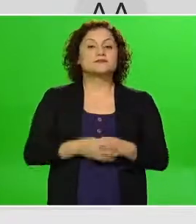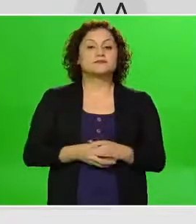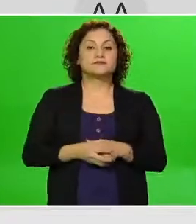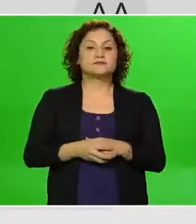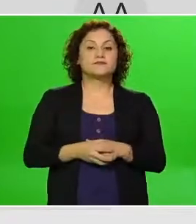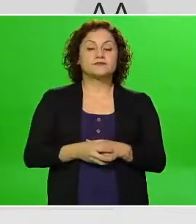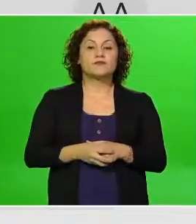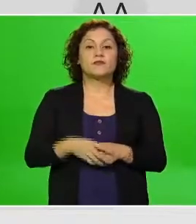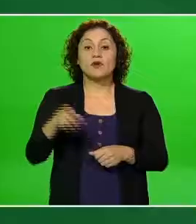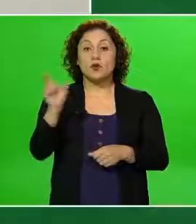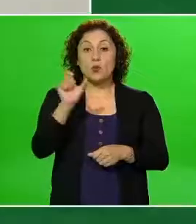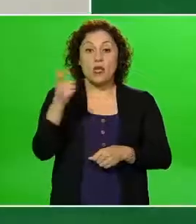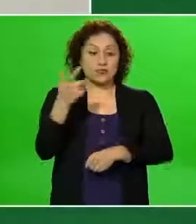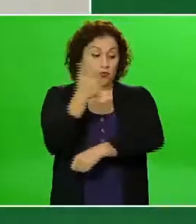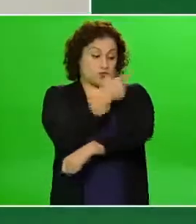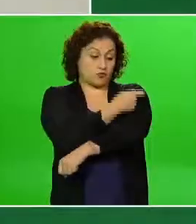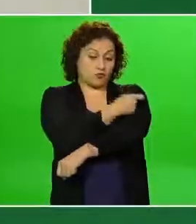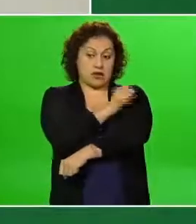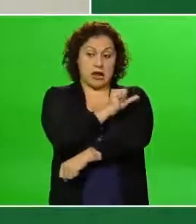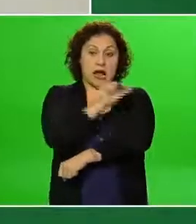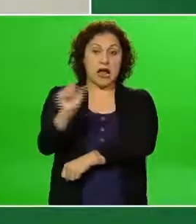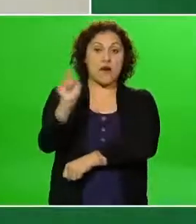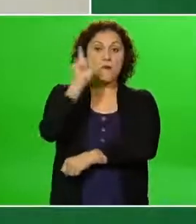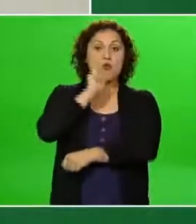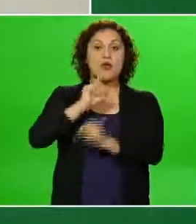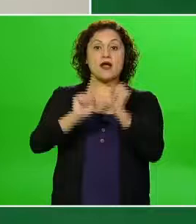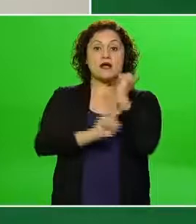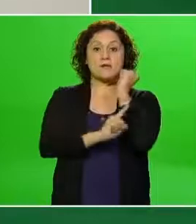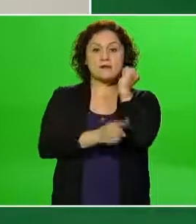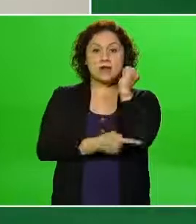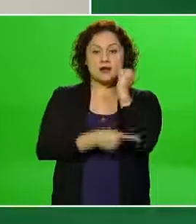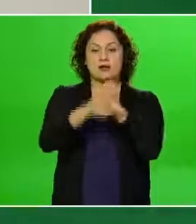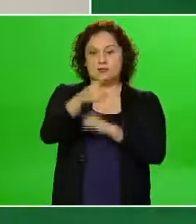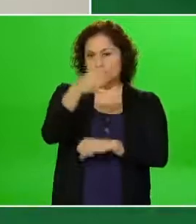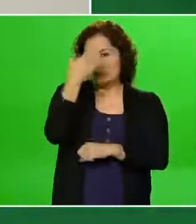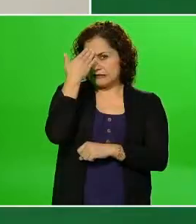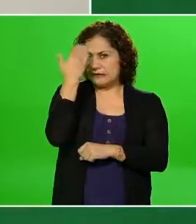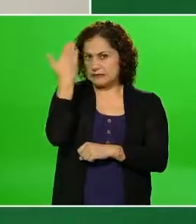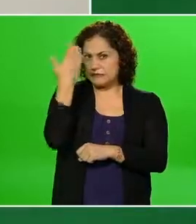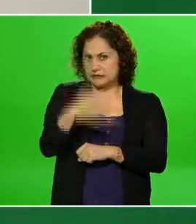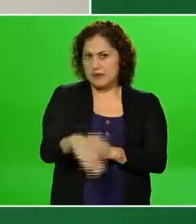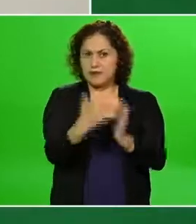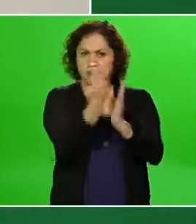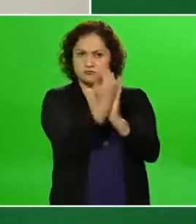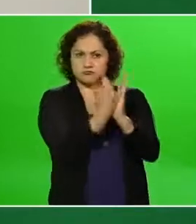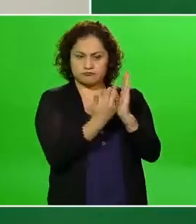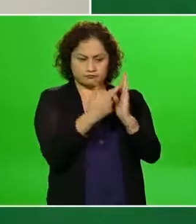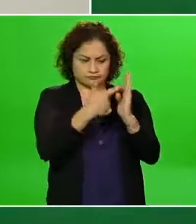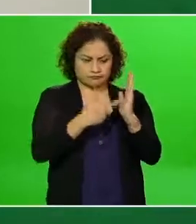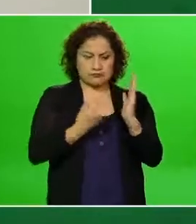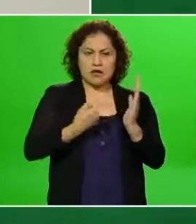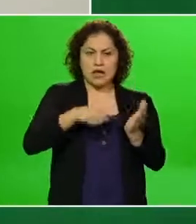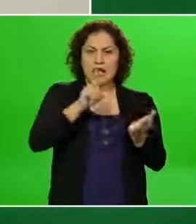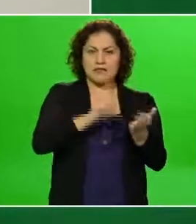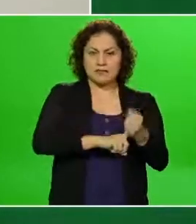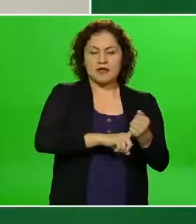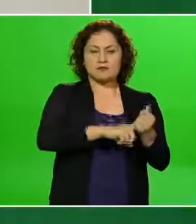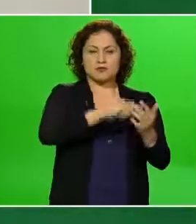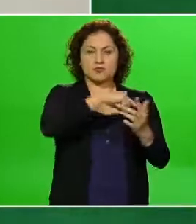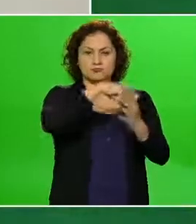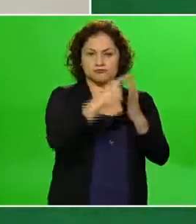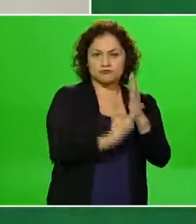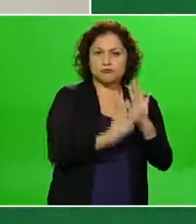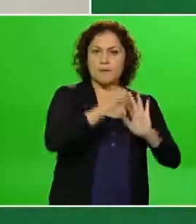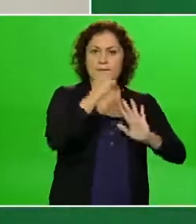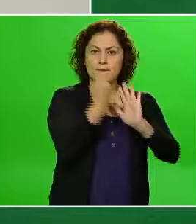aplicar la vacuna a una mujer embarazada nunca fue, ustedes pueden revisar los lineamientos de los diferentes tipos de vacunas en